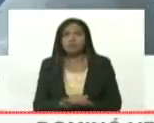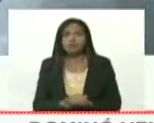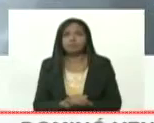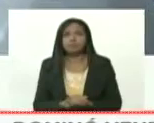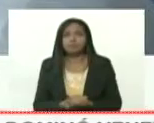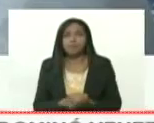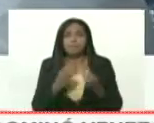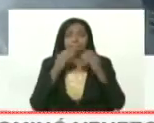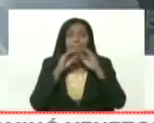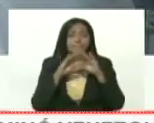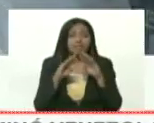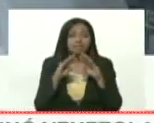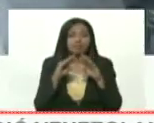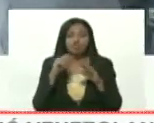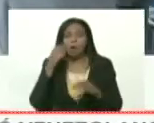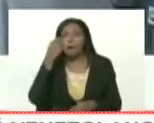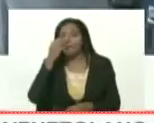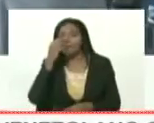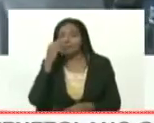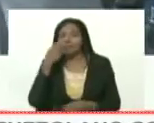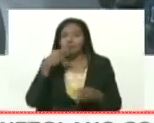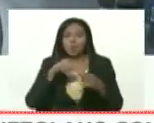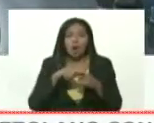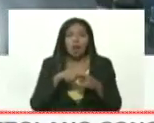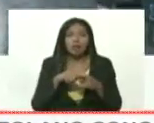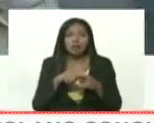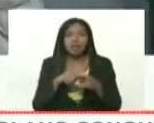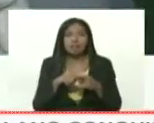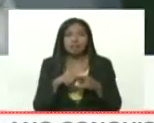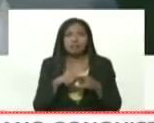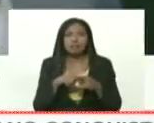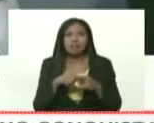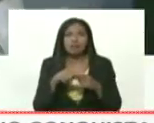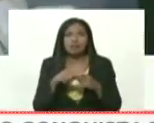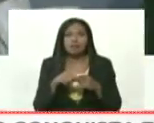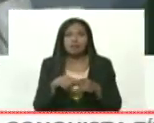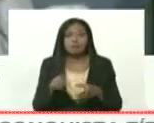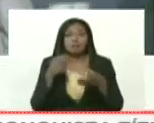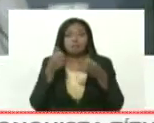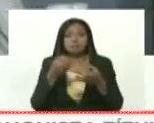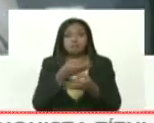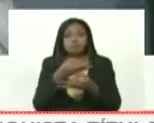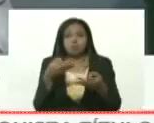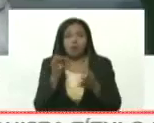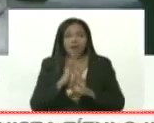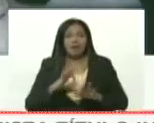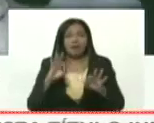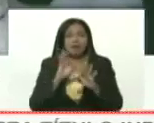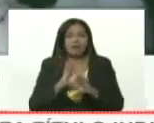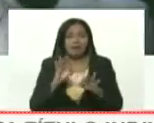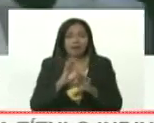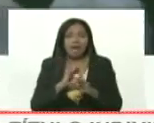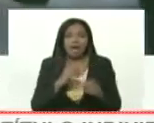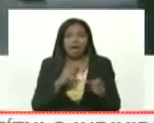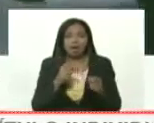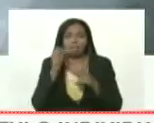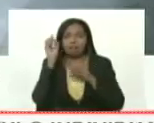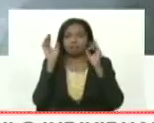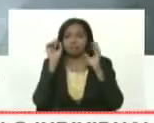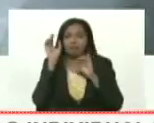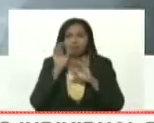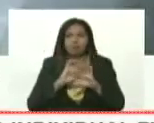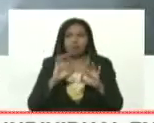cristal, esencias de hierba, esencias puras, pues. Y nada inventado.